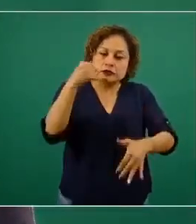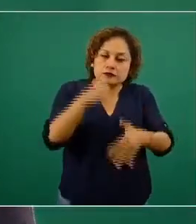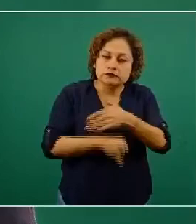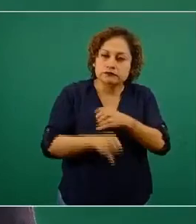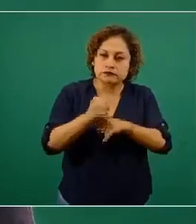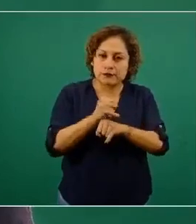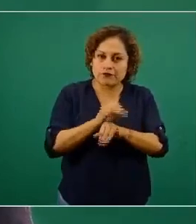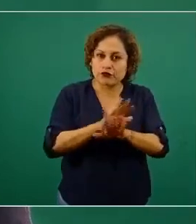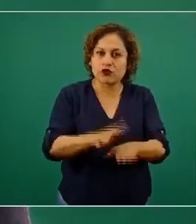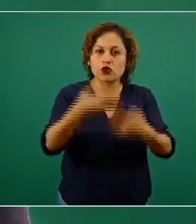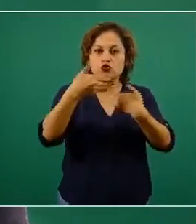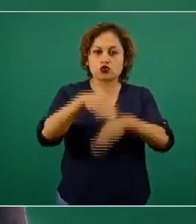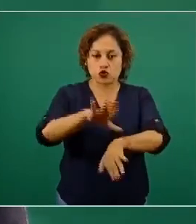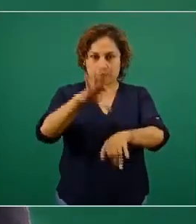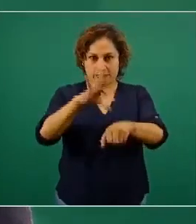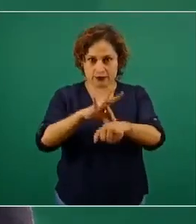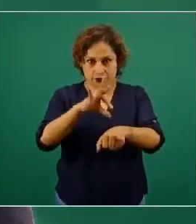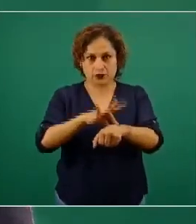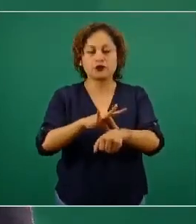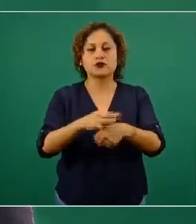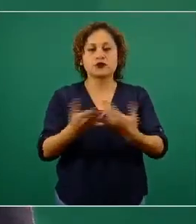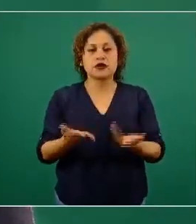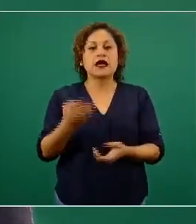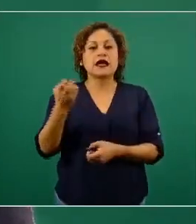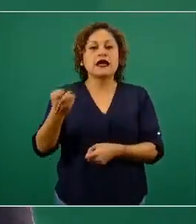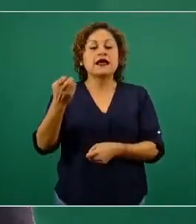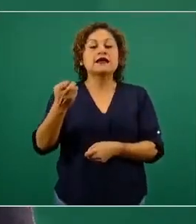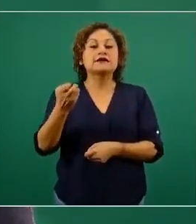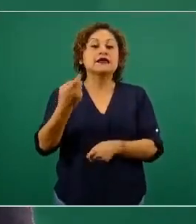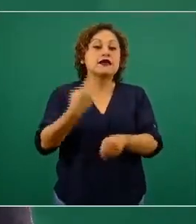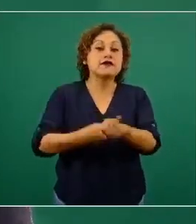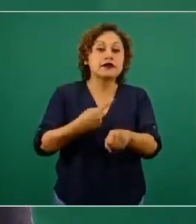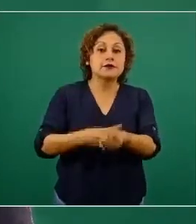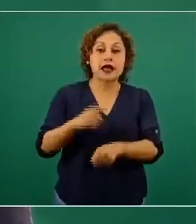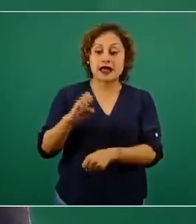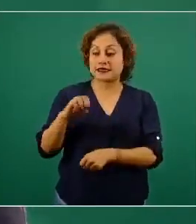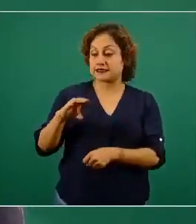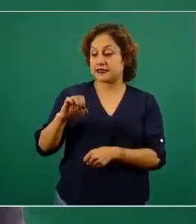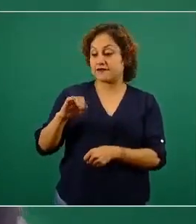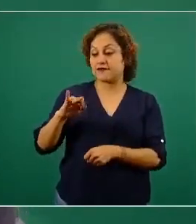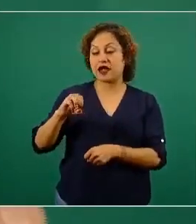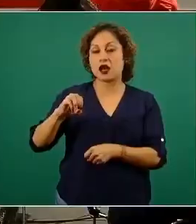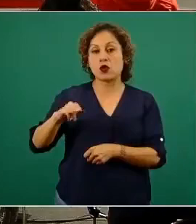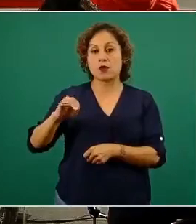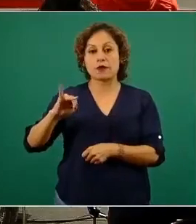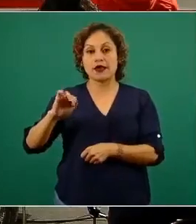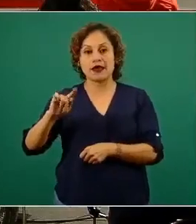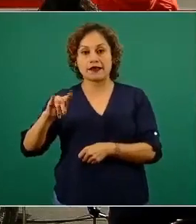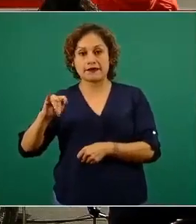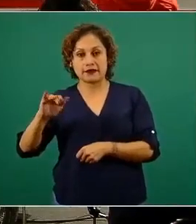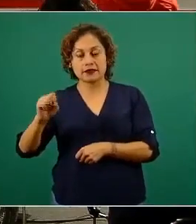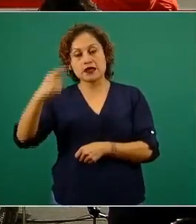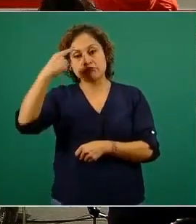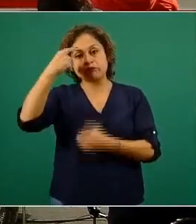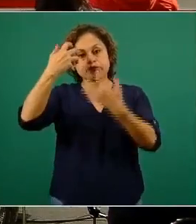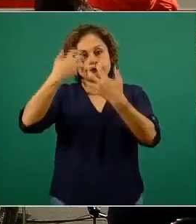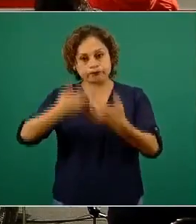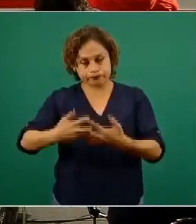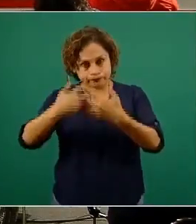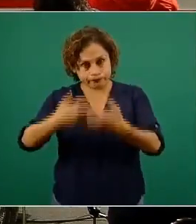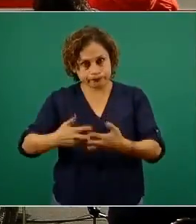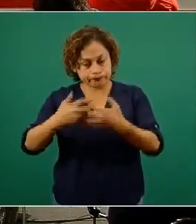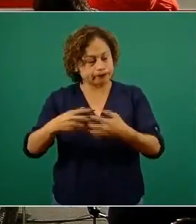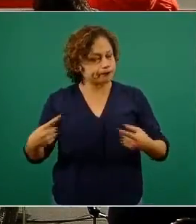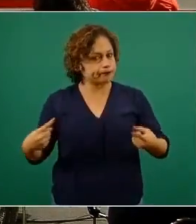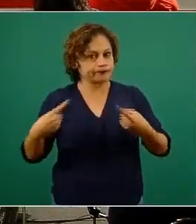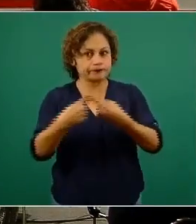médico. Se trata de un caso de encefalomielitis posiblemente asociada a la vacunación. Están en curso todavía varios estudios